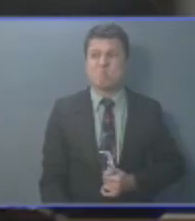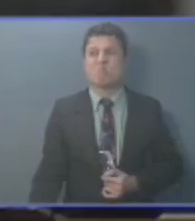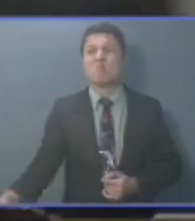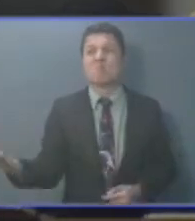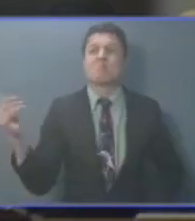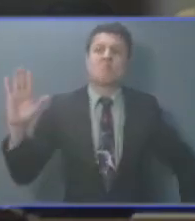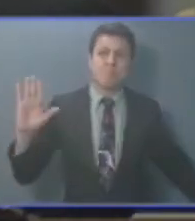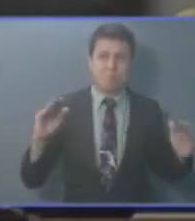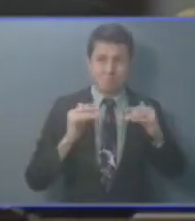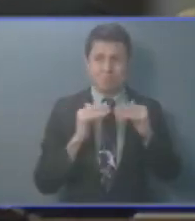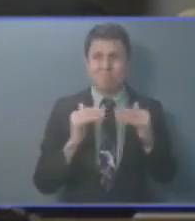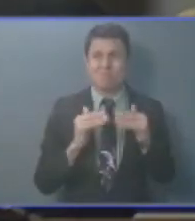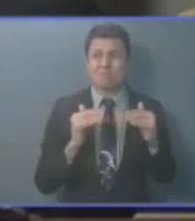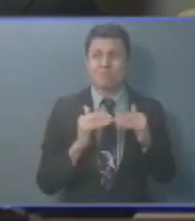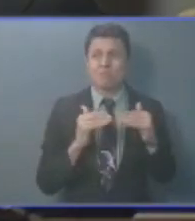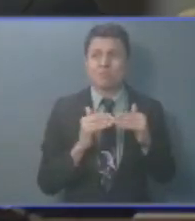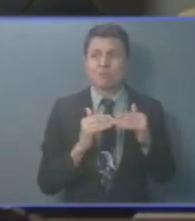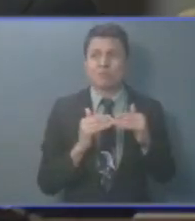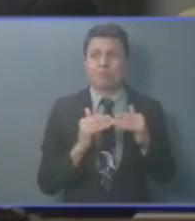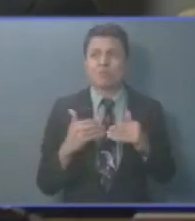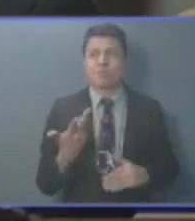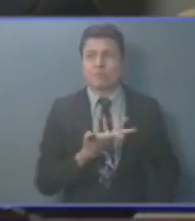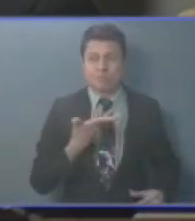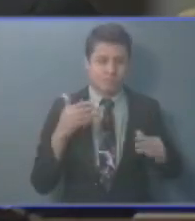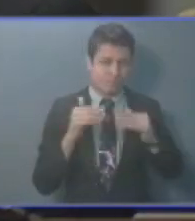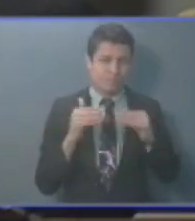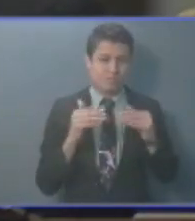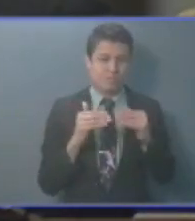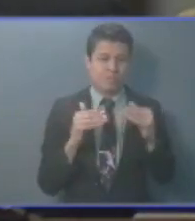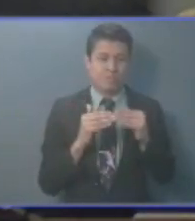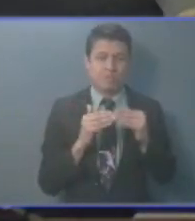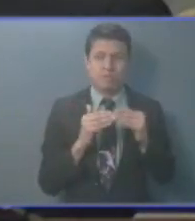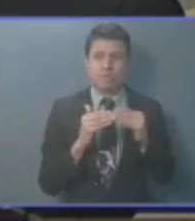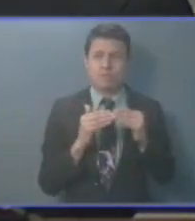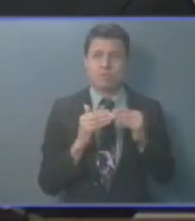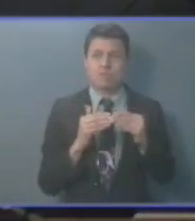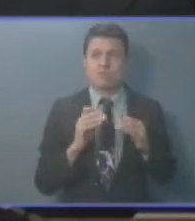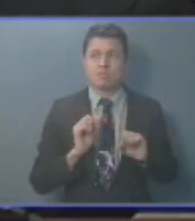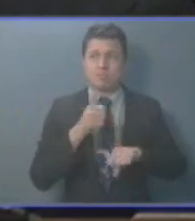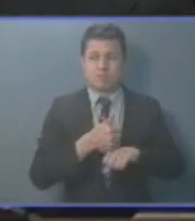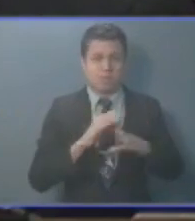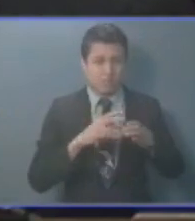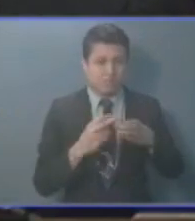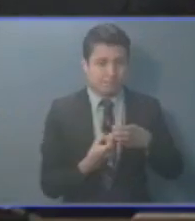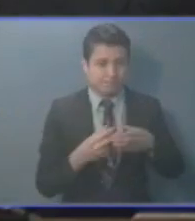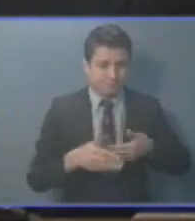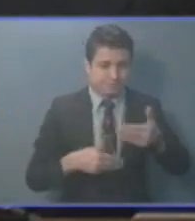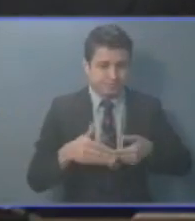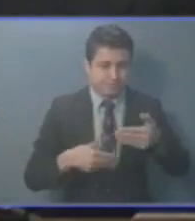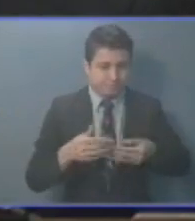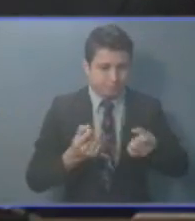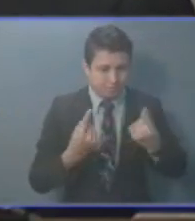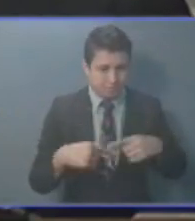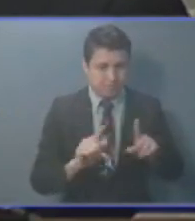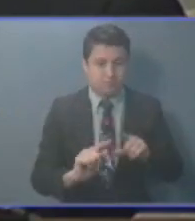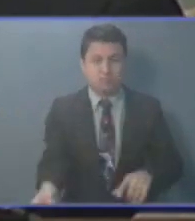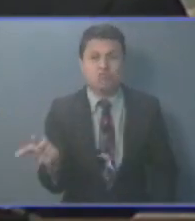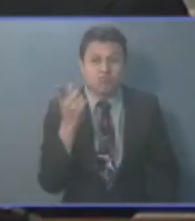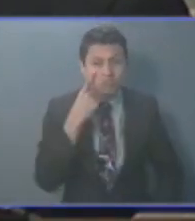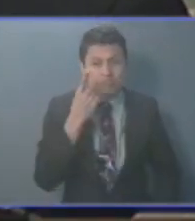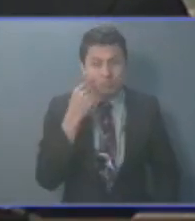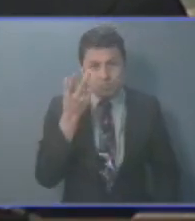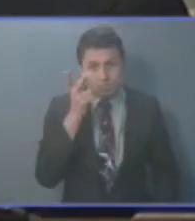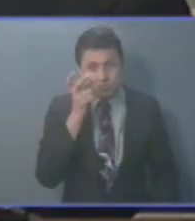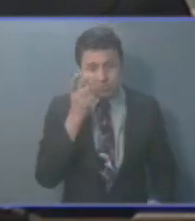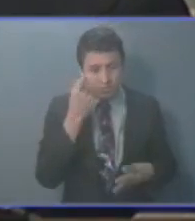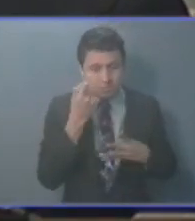además de eso, estamos también creando el Comité de Seguimiento y Veeduría